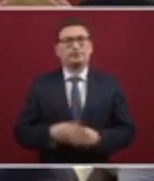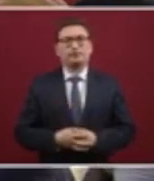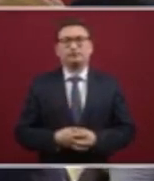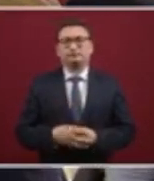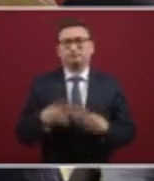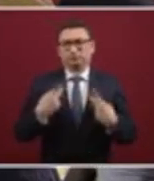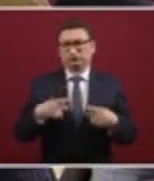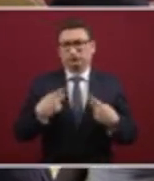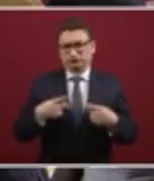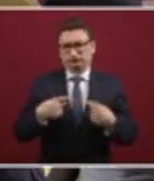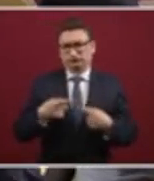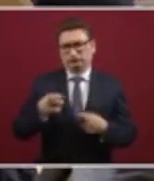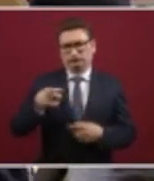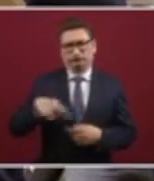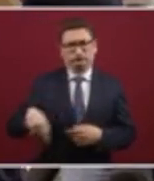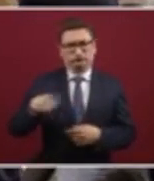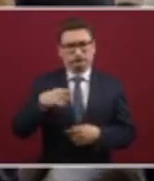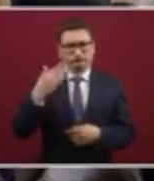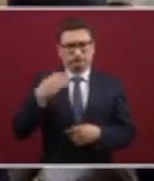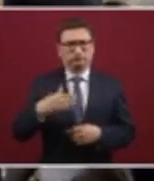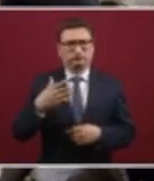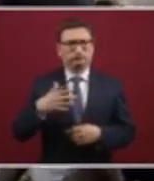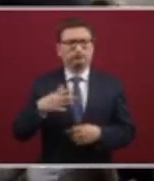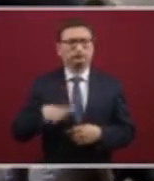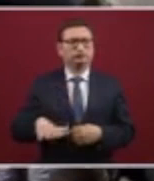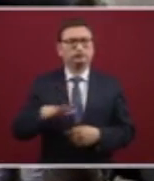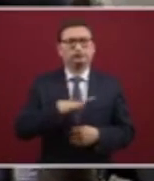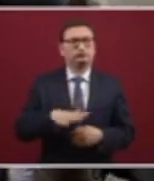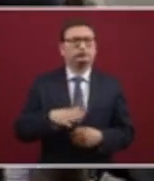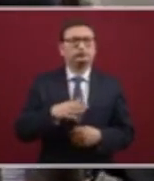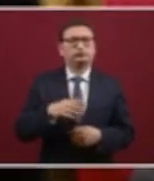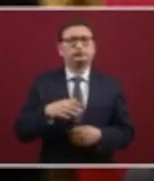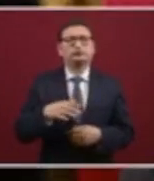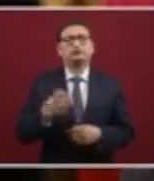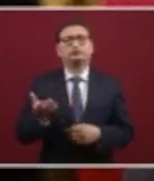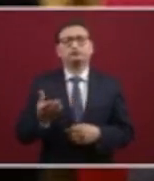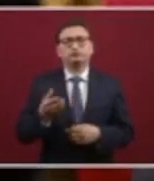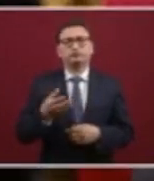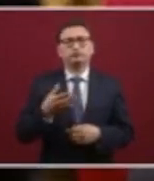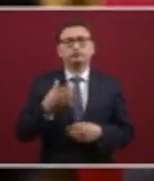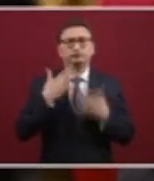gente de Hacienda, habló de bienes asegurados, ¿sí?